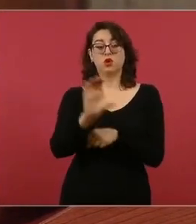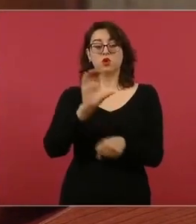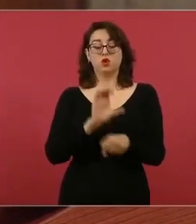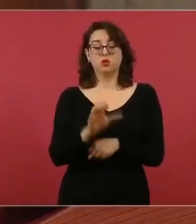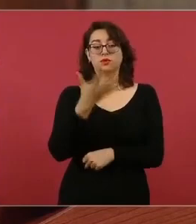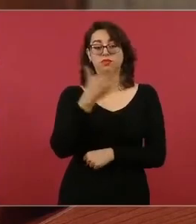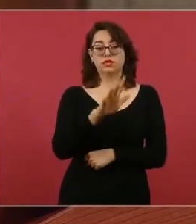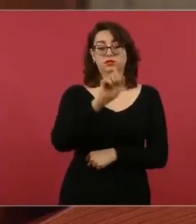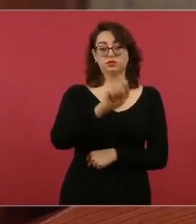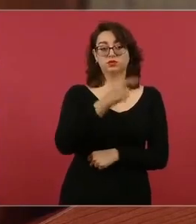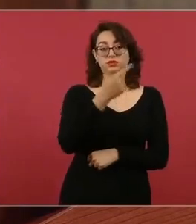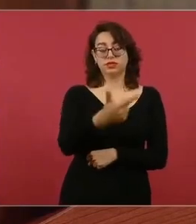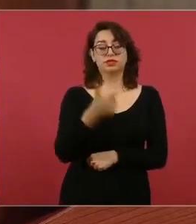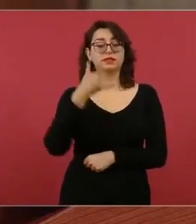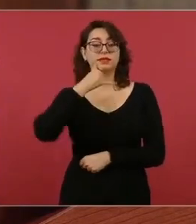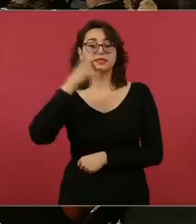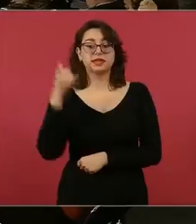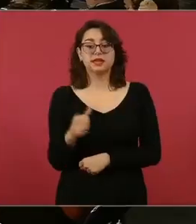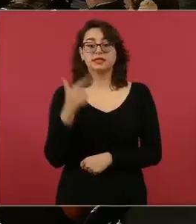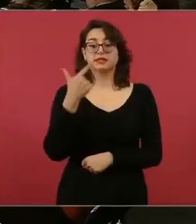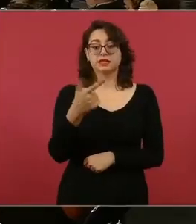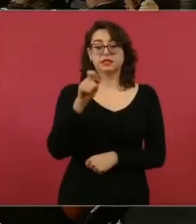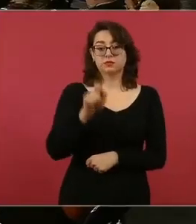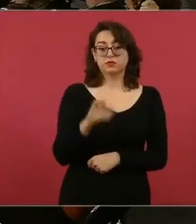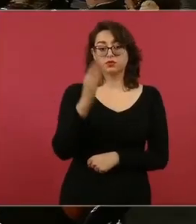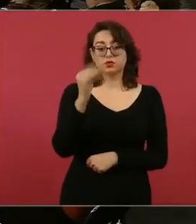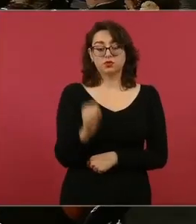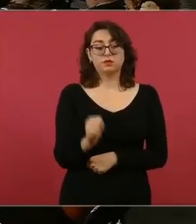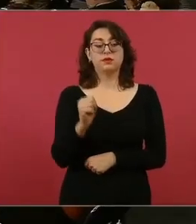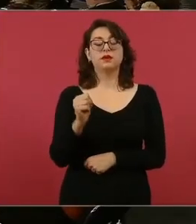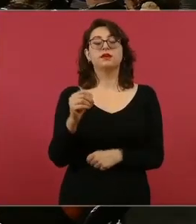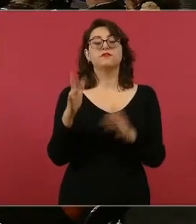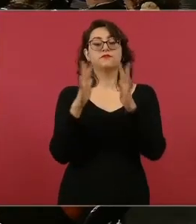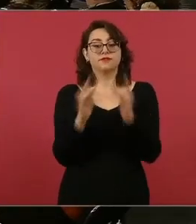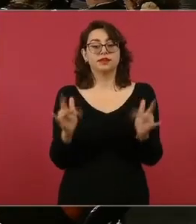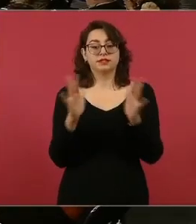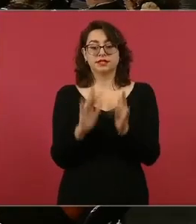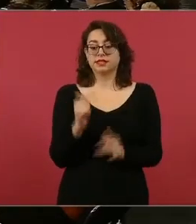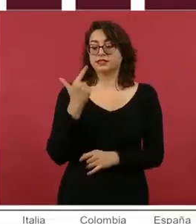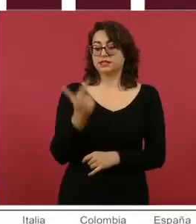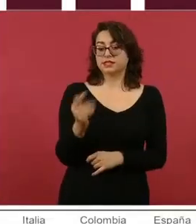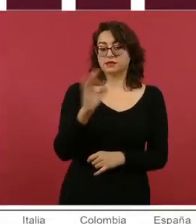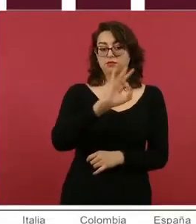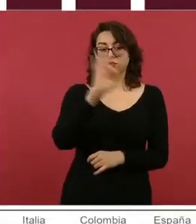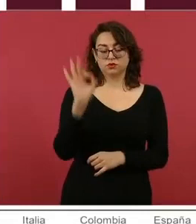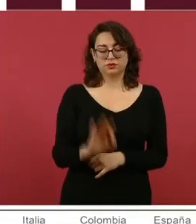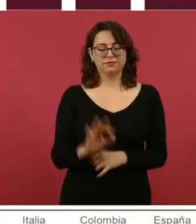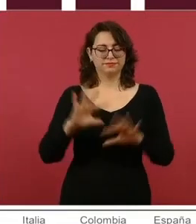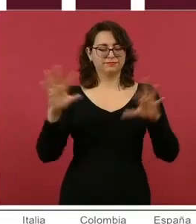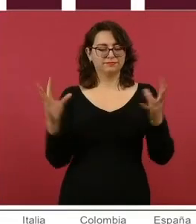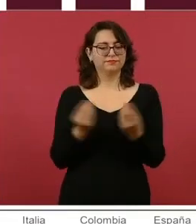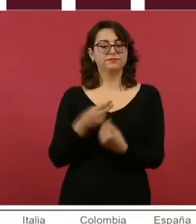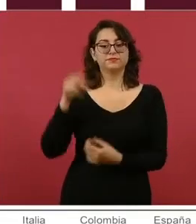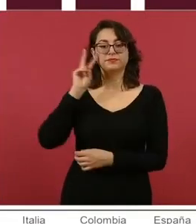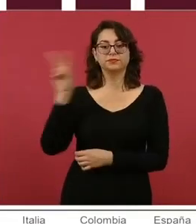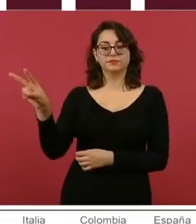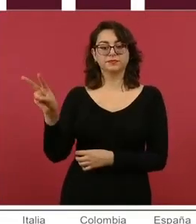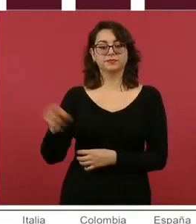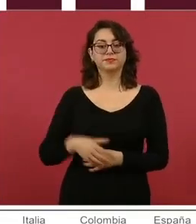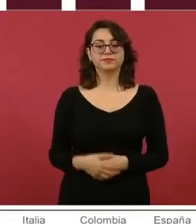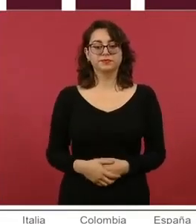Italia 7.9, Francia 7, Bélgica 5.8,